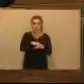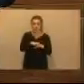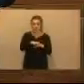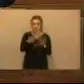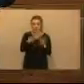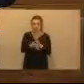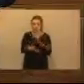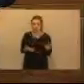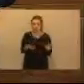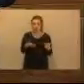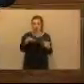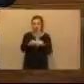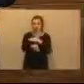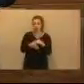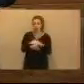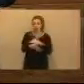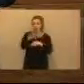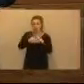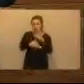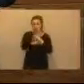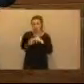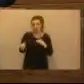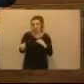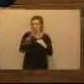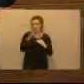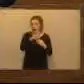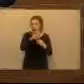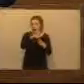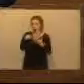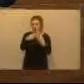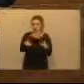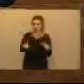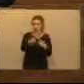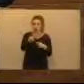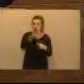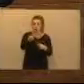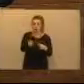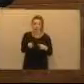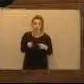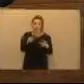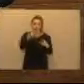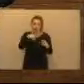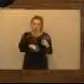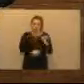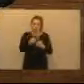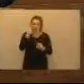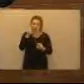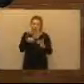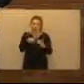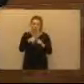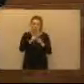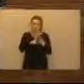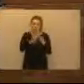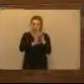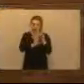limita el acceso de las mismas a los conservatorios, salvo aquellas que estén reconocidas como tal especialidad en